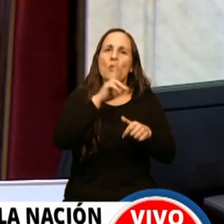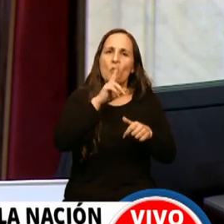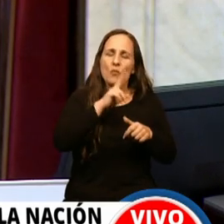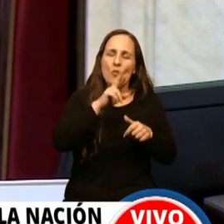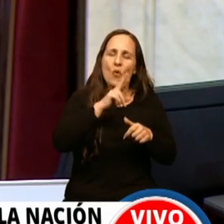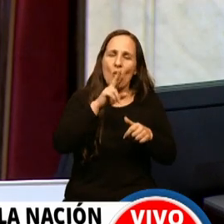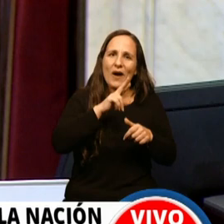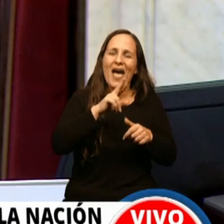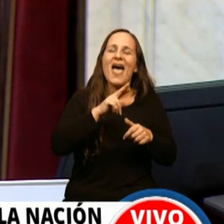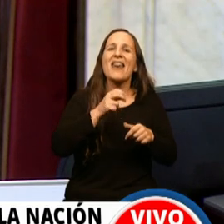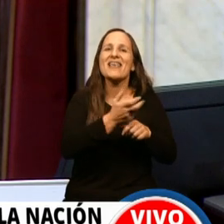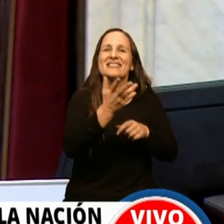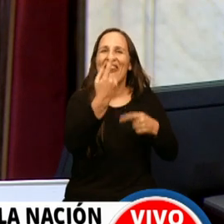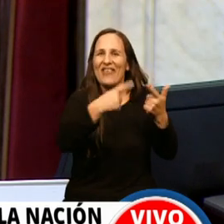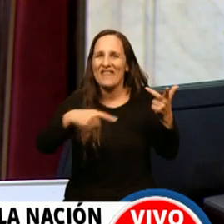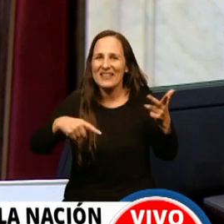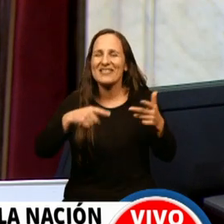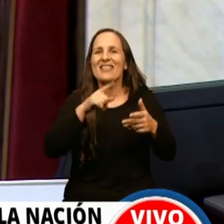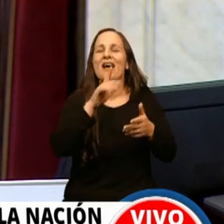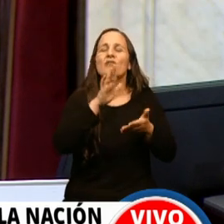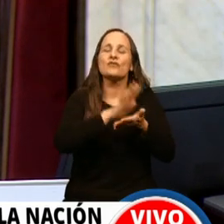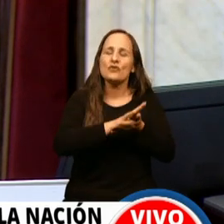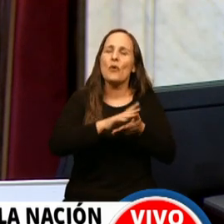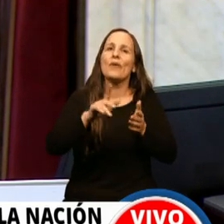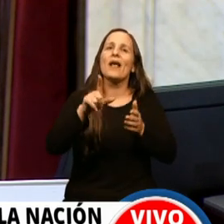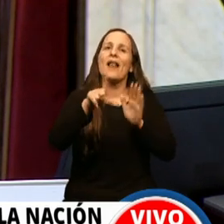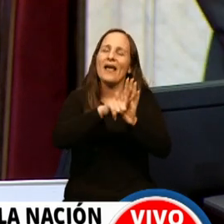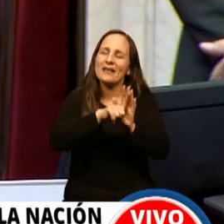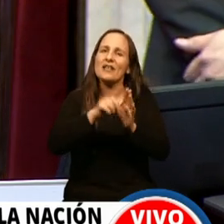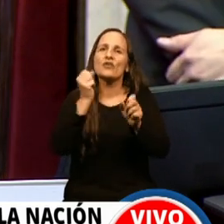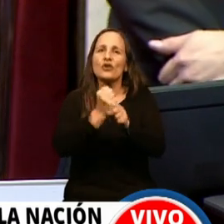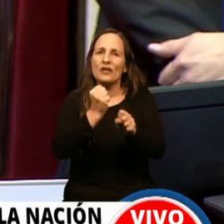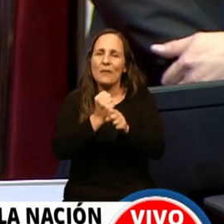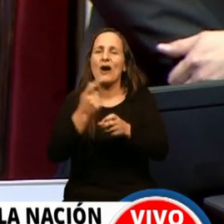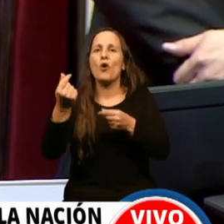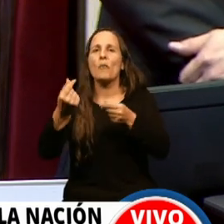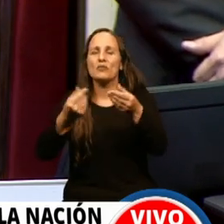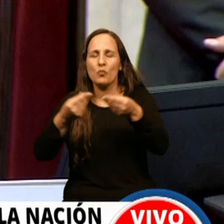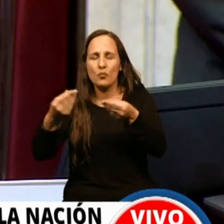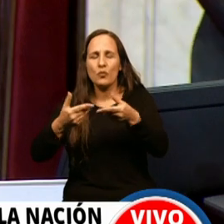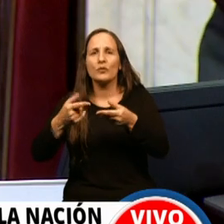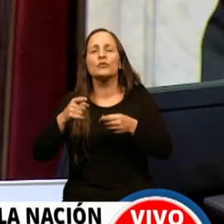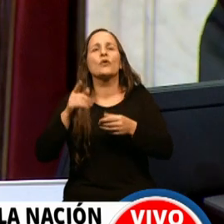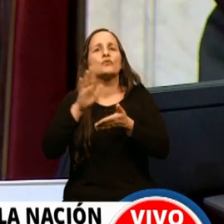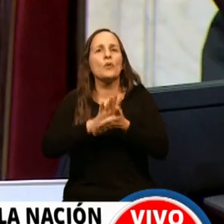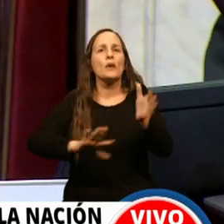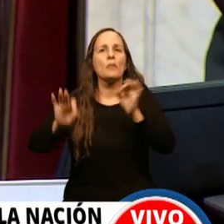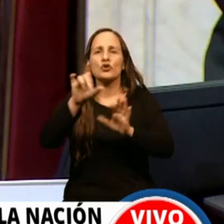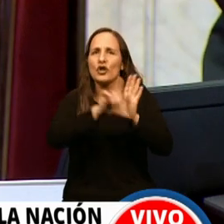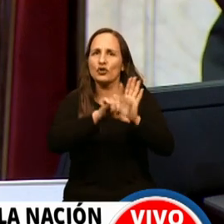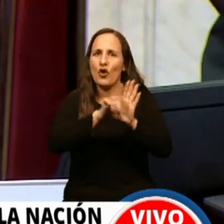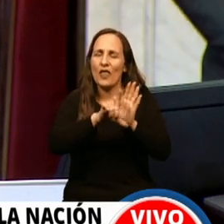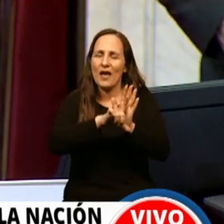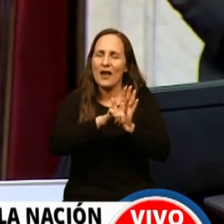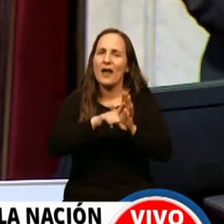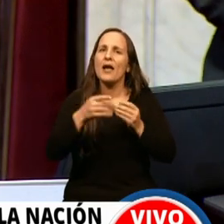diversidad de legislación del trabajo y de presupuesto y hacienda recaído en el proyecto de ley por el cual se